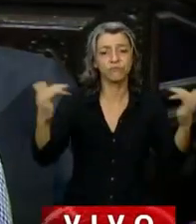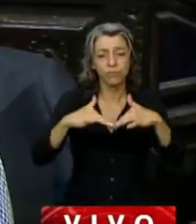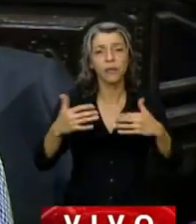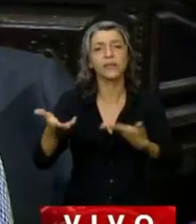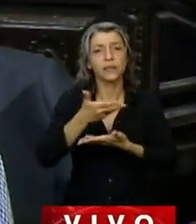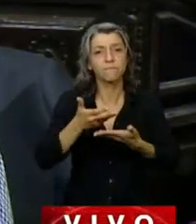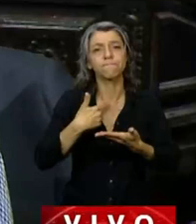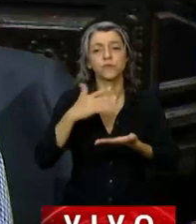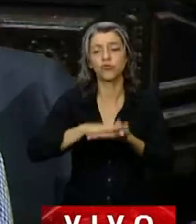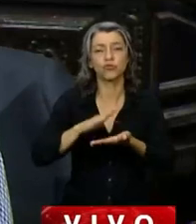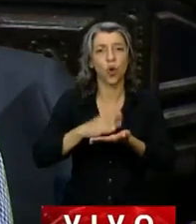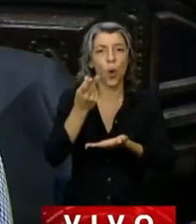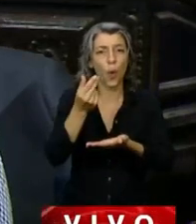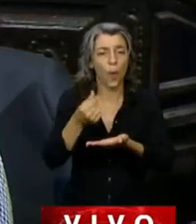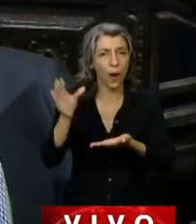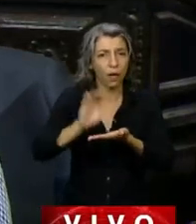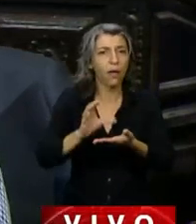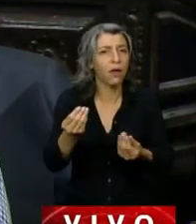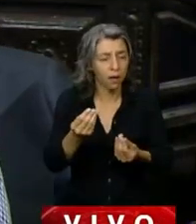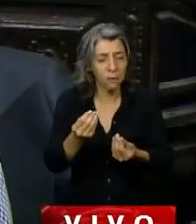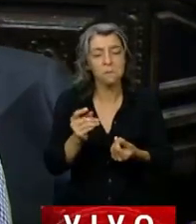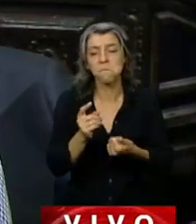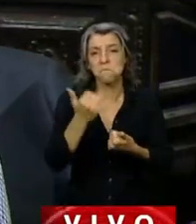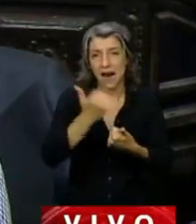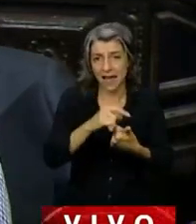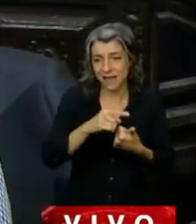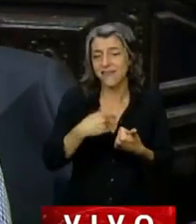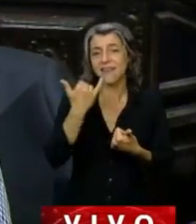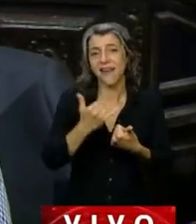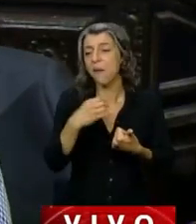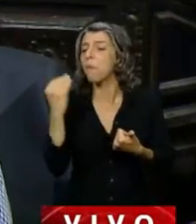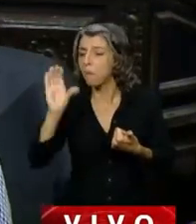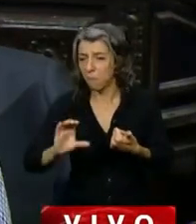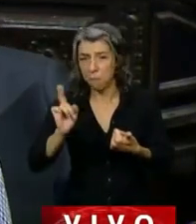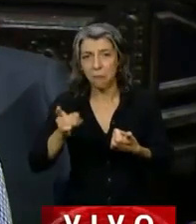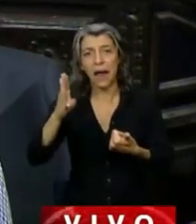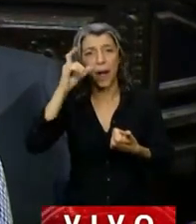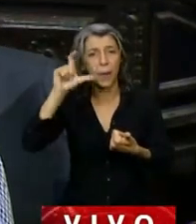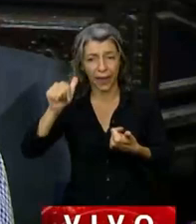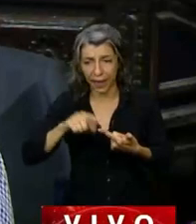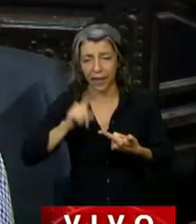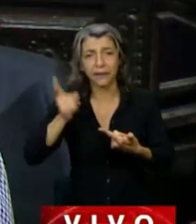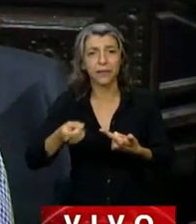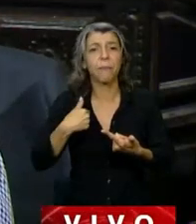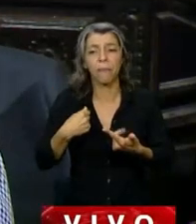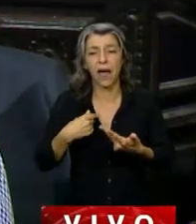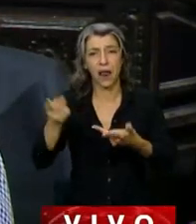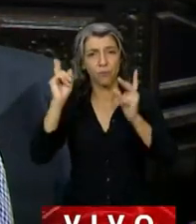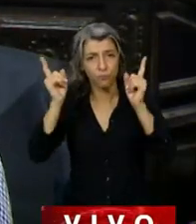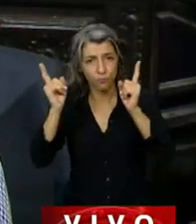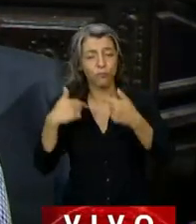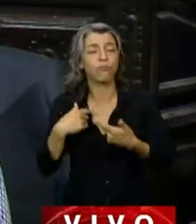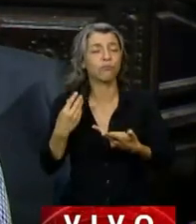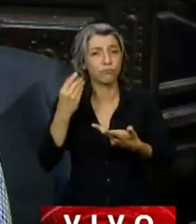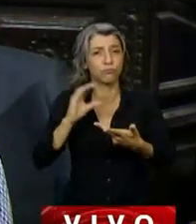ser esos fondos. También tenemos más fondos para becas, también tenemos más fondos para el incentivo docente.